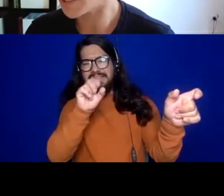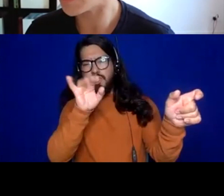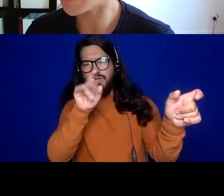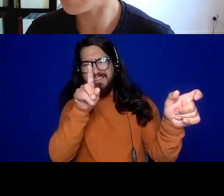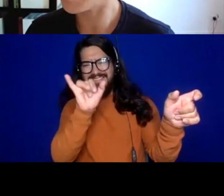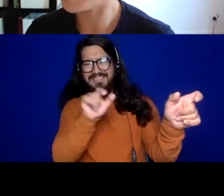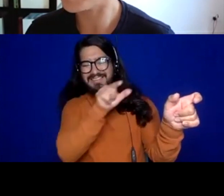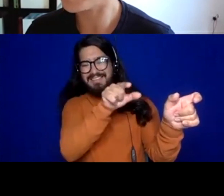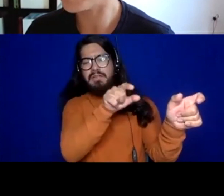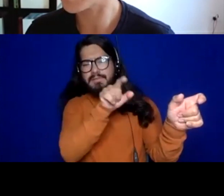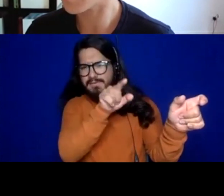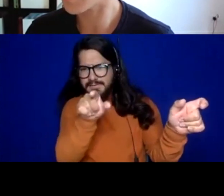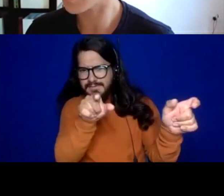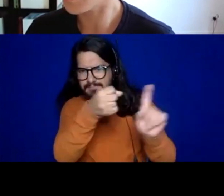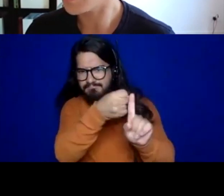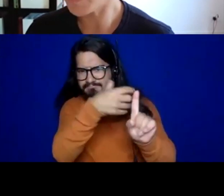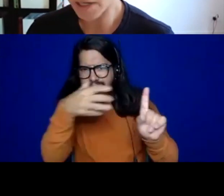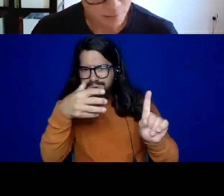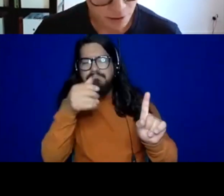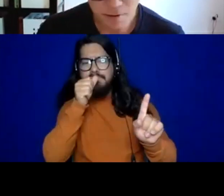contraseña para cambiarlo.